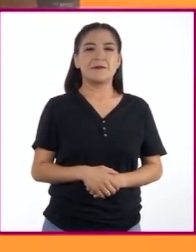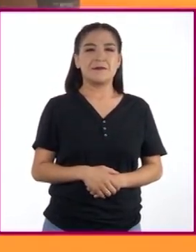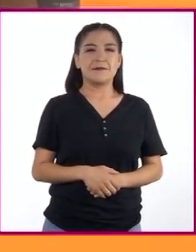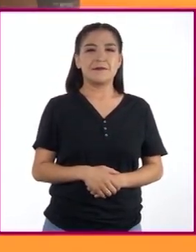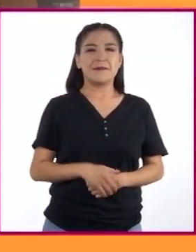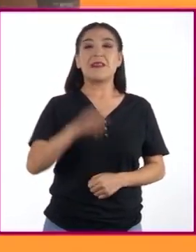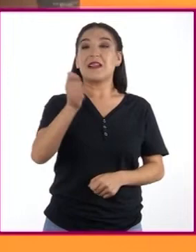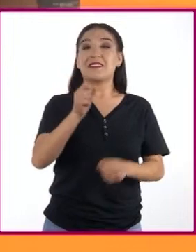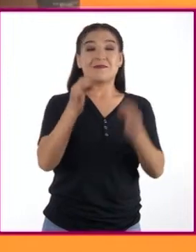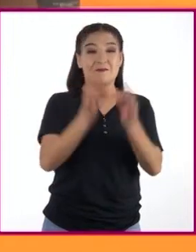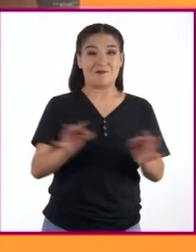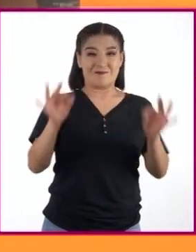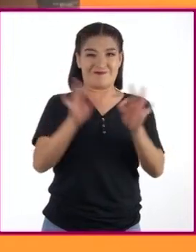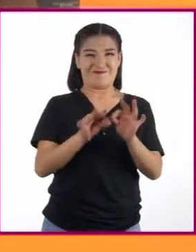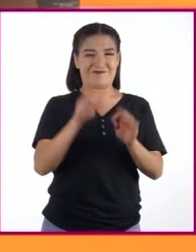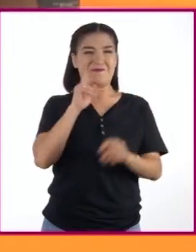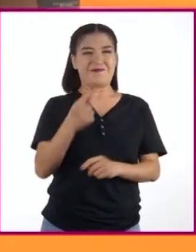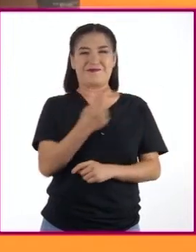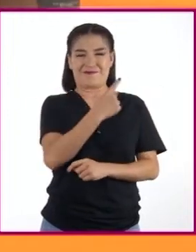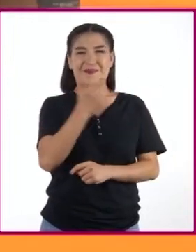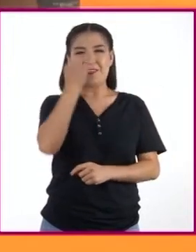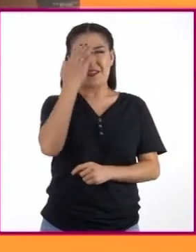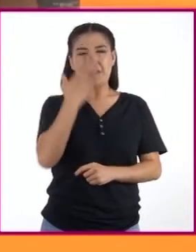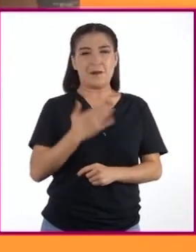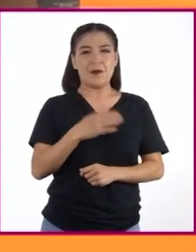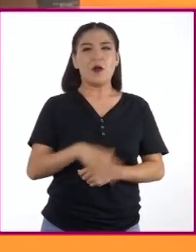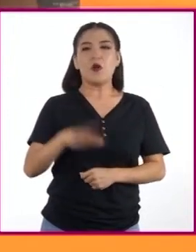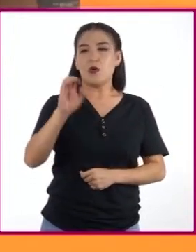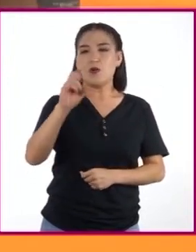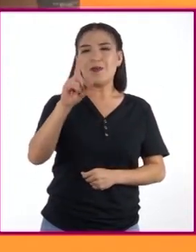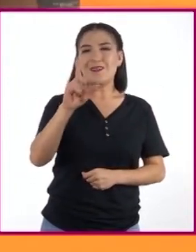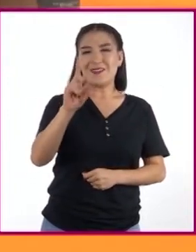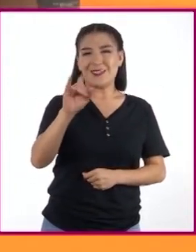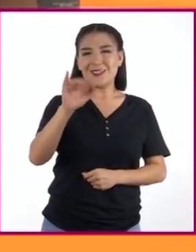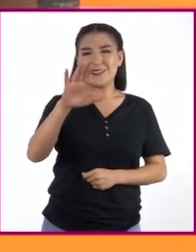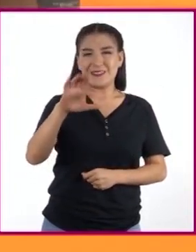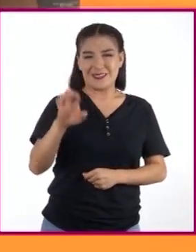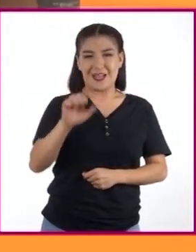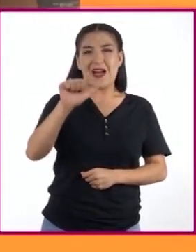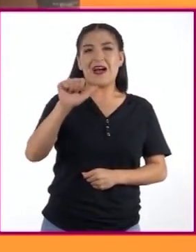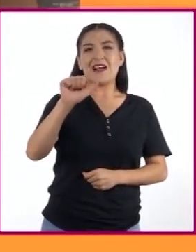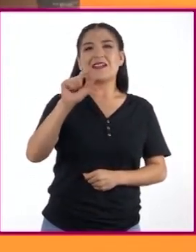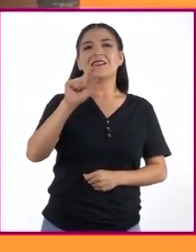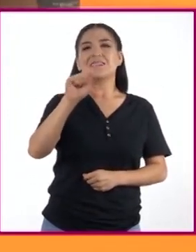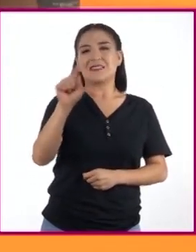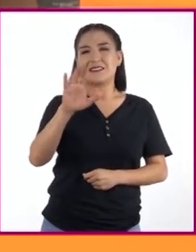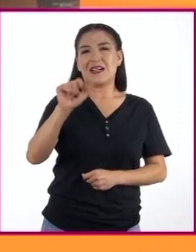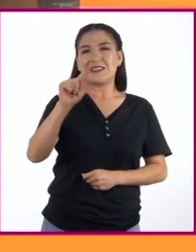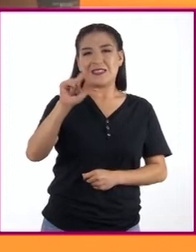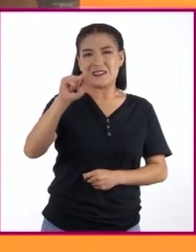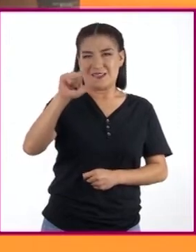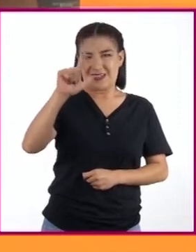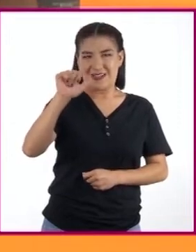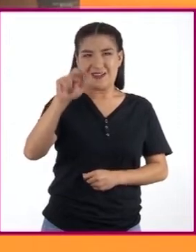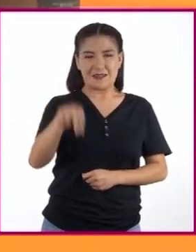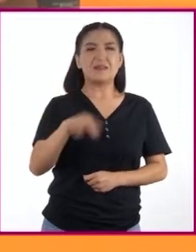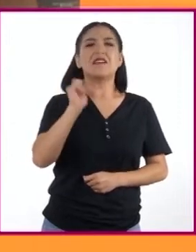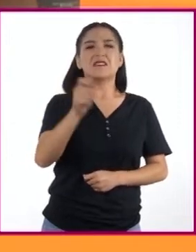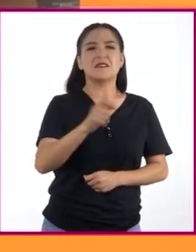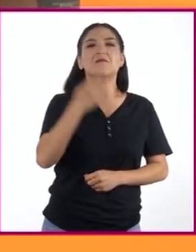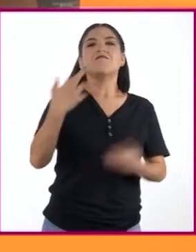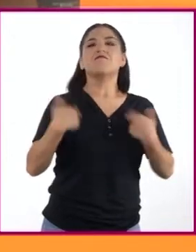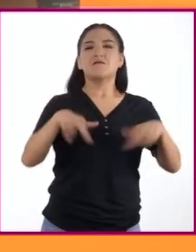La relevancia de esta escena del Códice Azcatitlán para el tema es que representa a